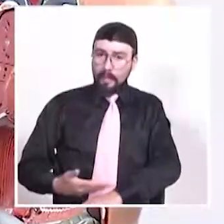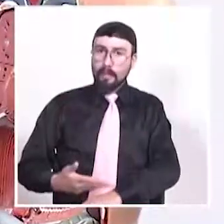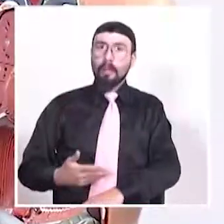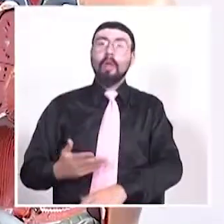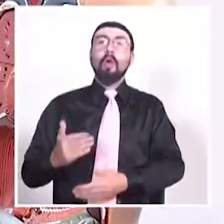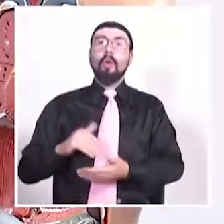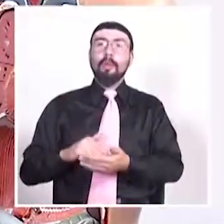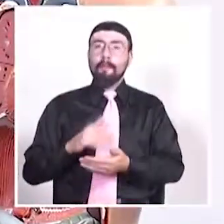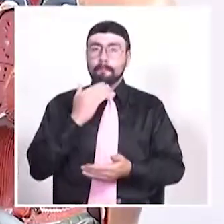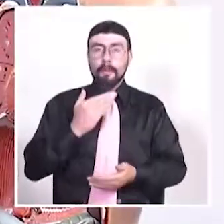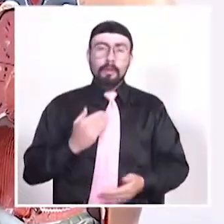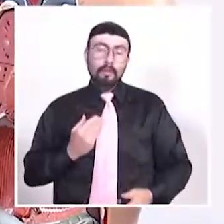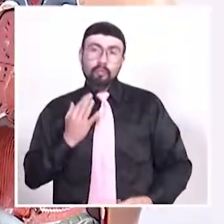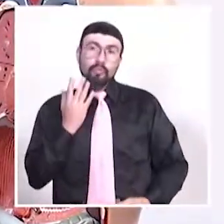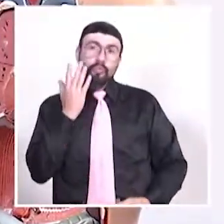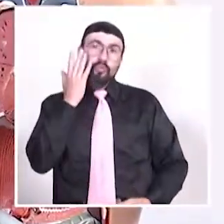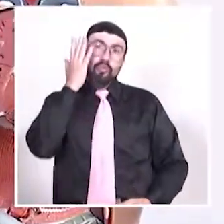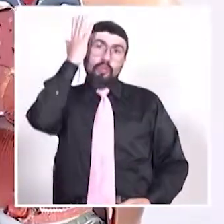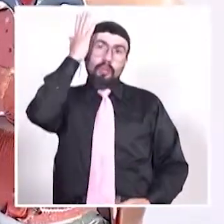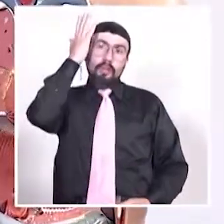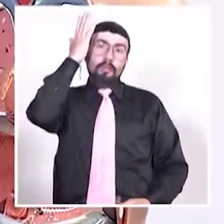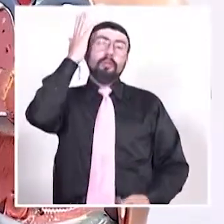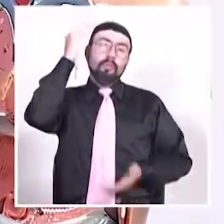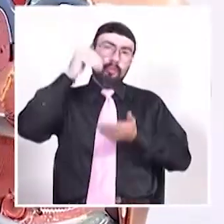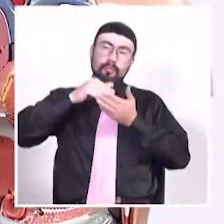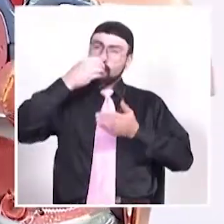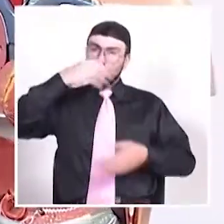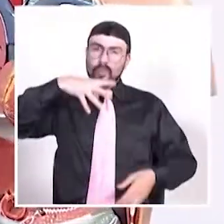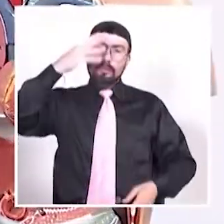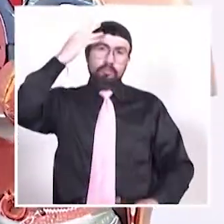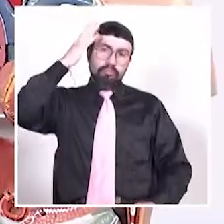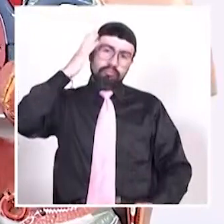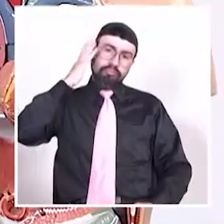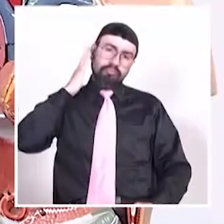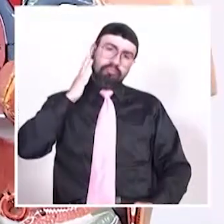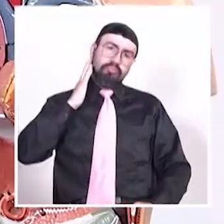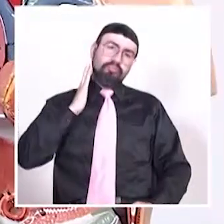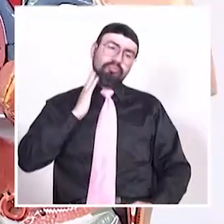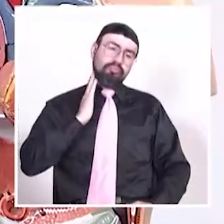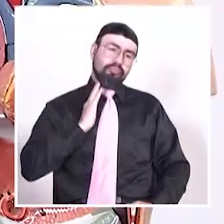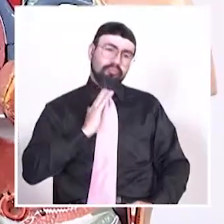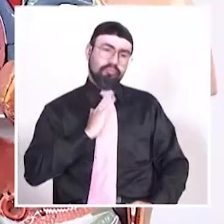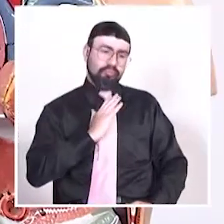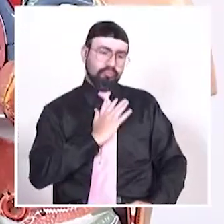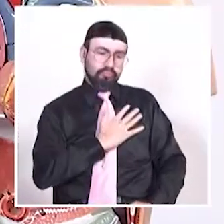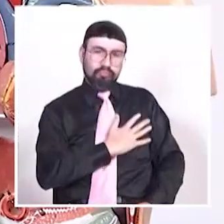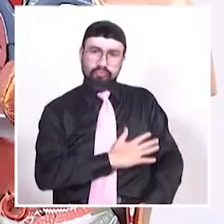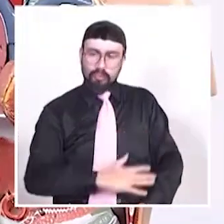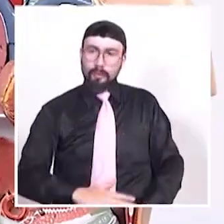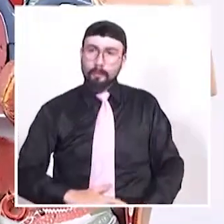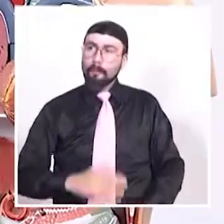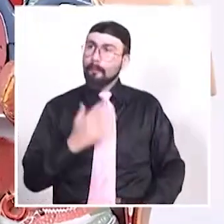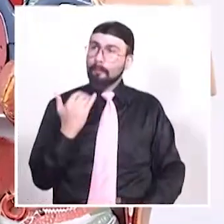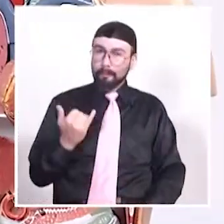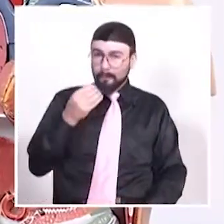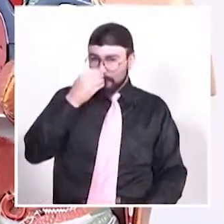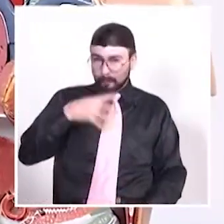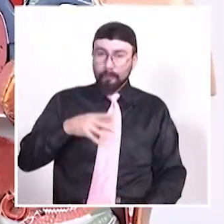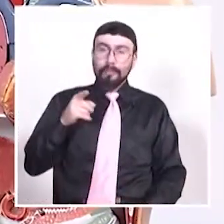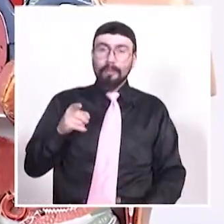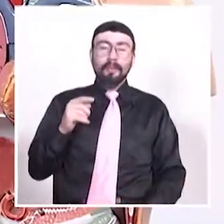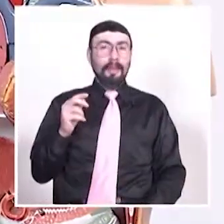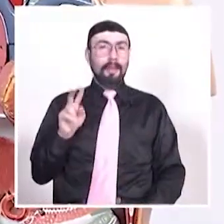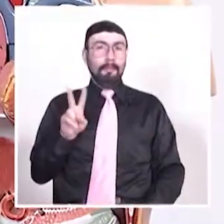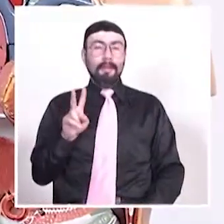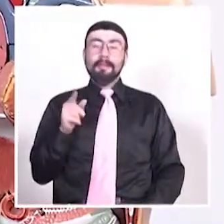regresa del cerebro y del cuello, regresa a través de estas venas, que estas venas que están a los